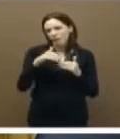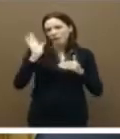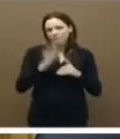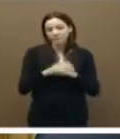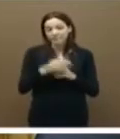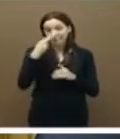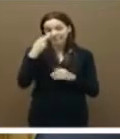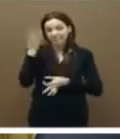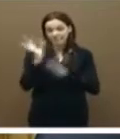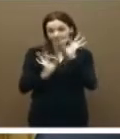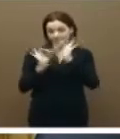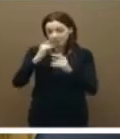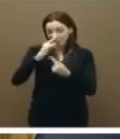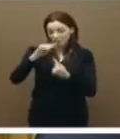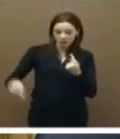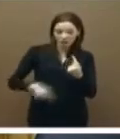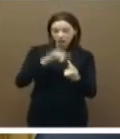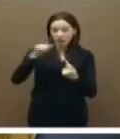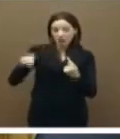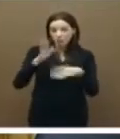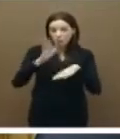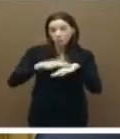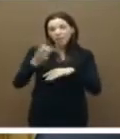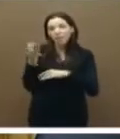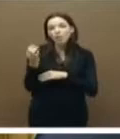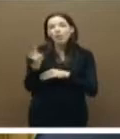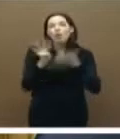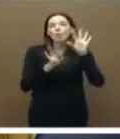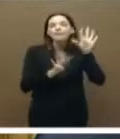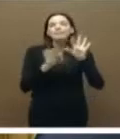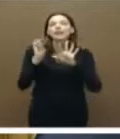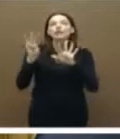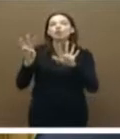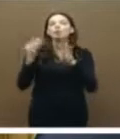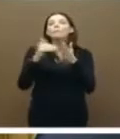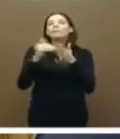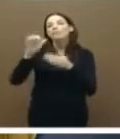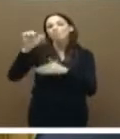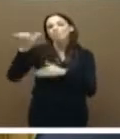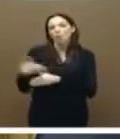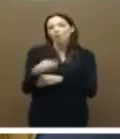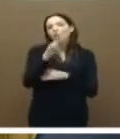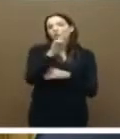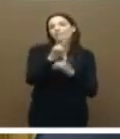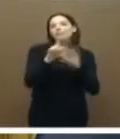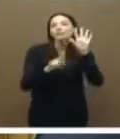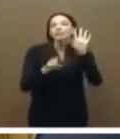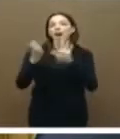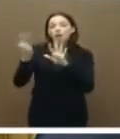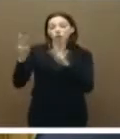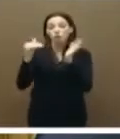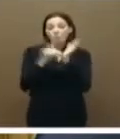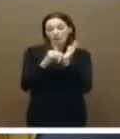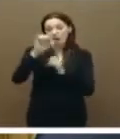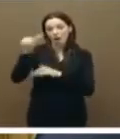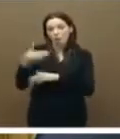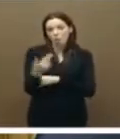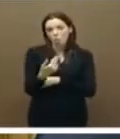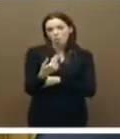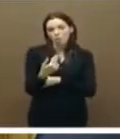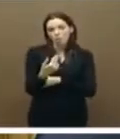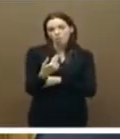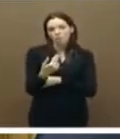pagamos anualmente por esa deuda pública, 98 millones de euros, 268.000 euros